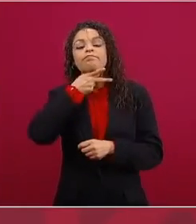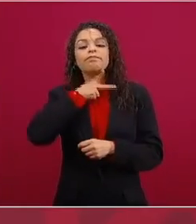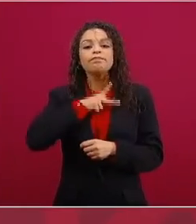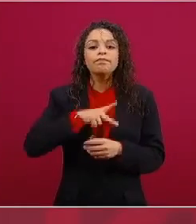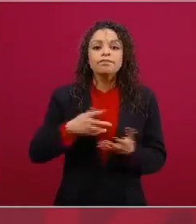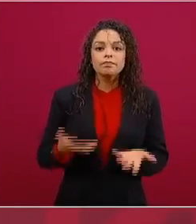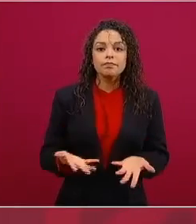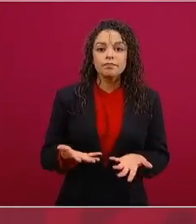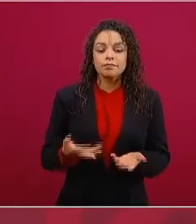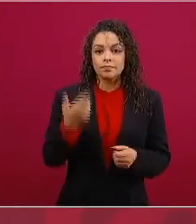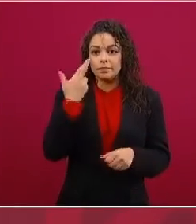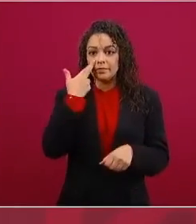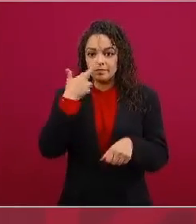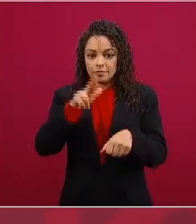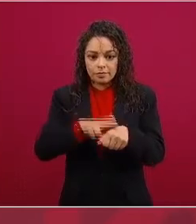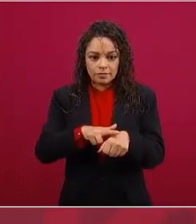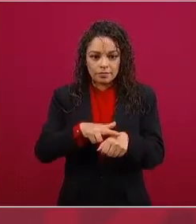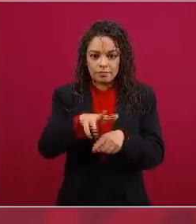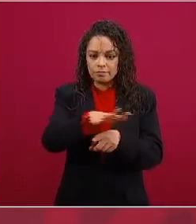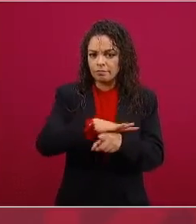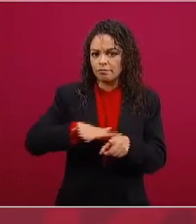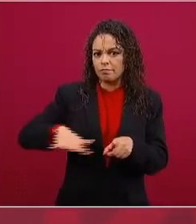los delincuentes de cuello blanco